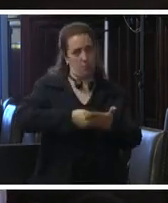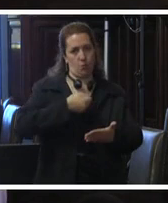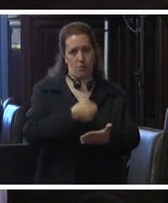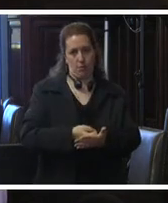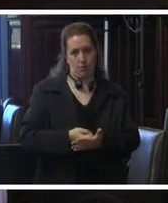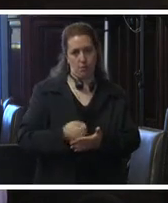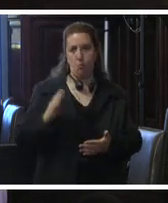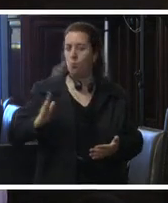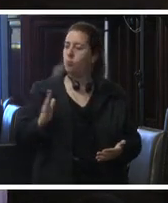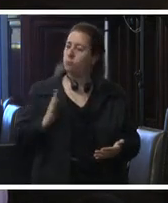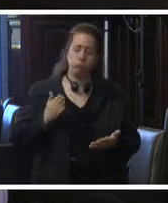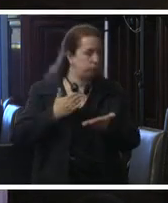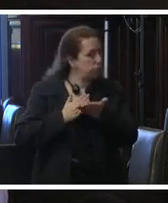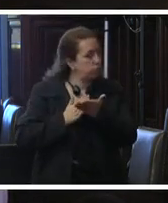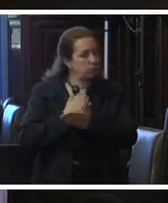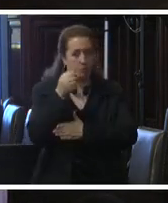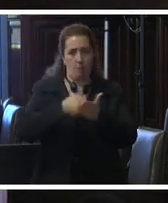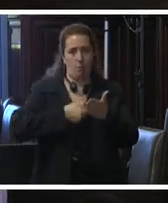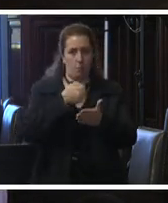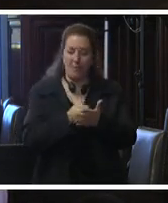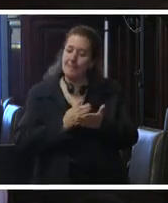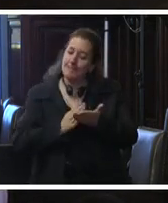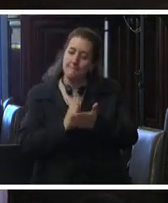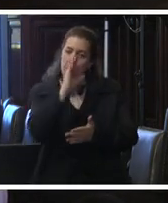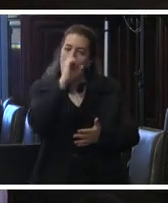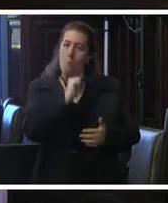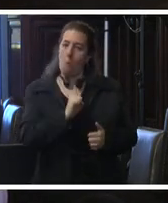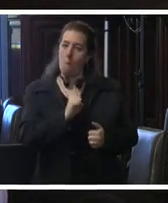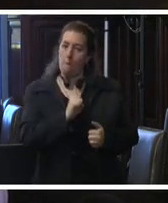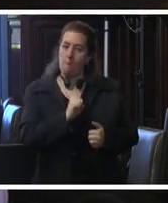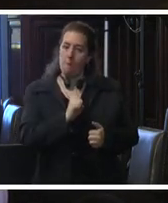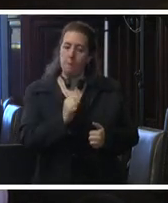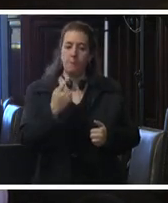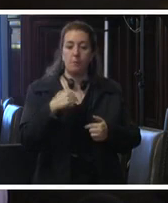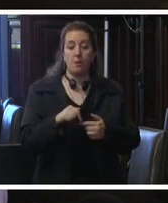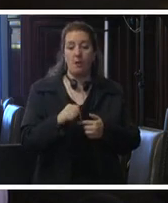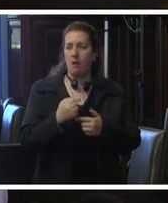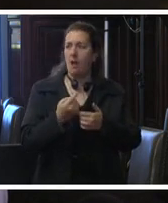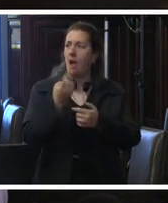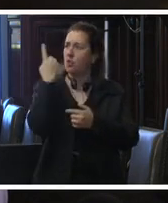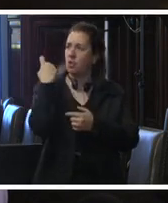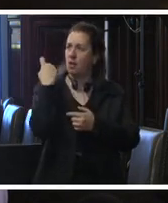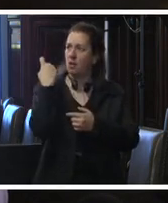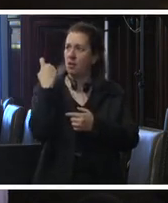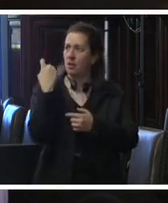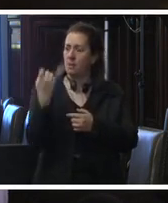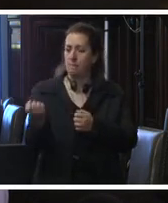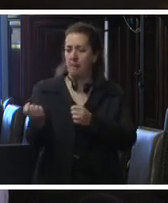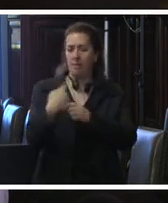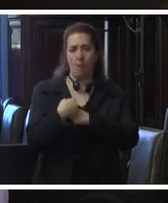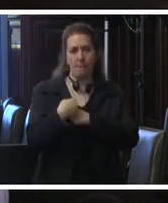mujeres, siempre estaremos en la resistencia, ya que el día de ayer recibí un